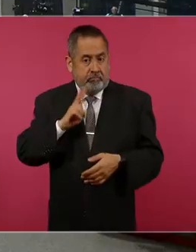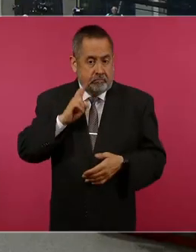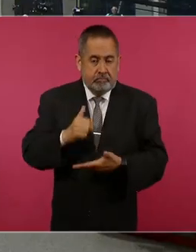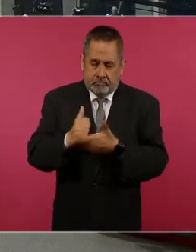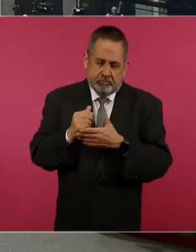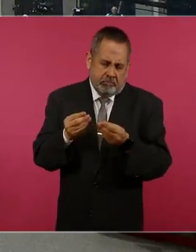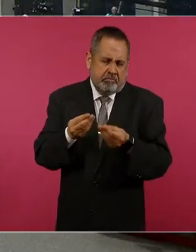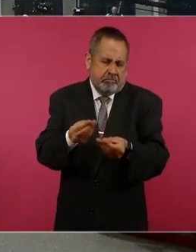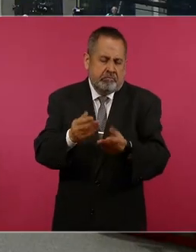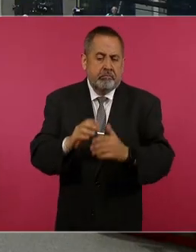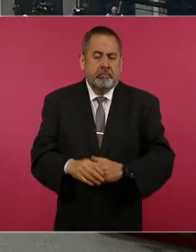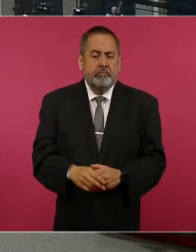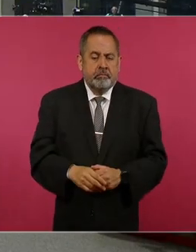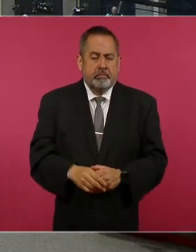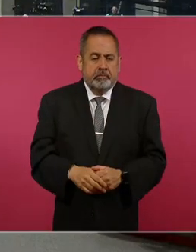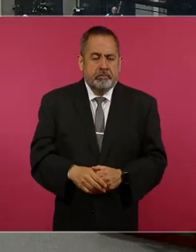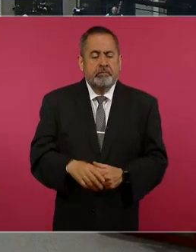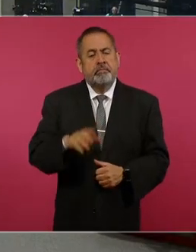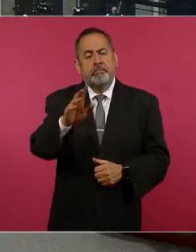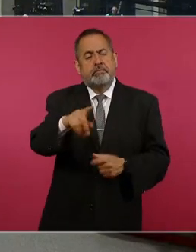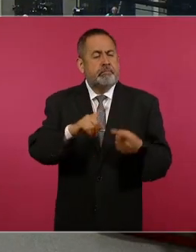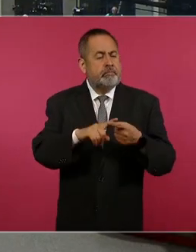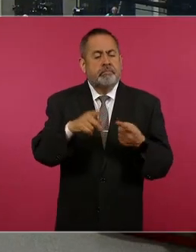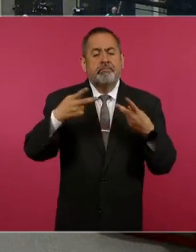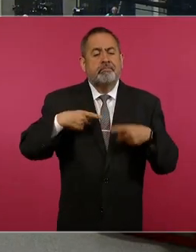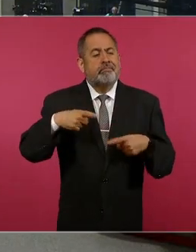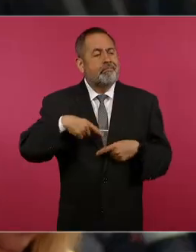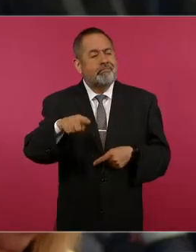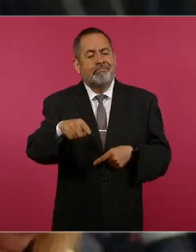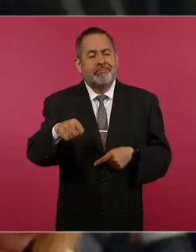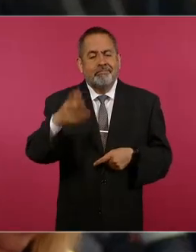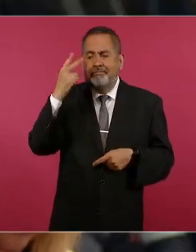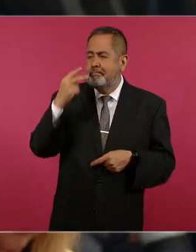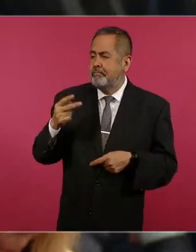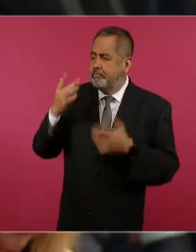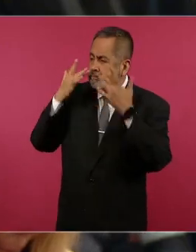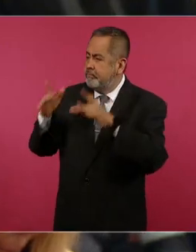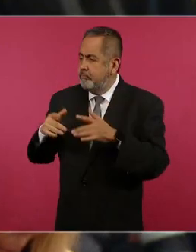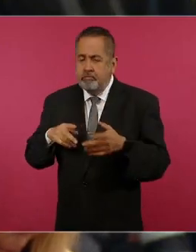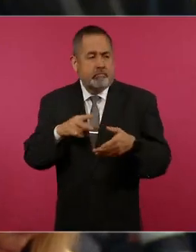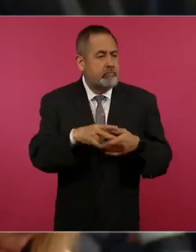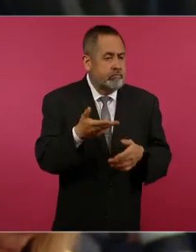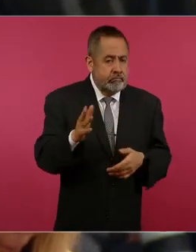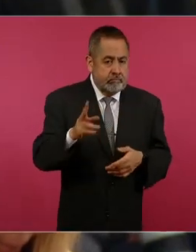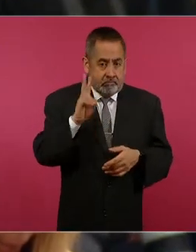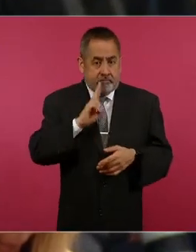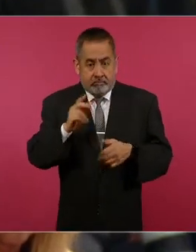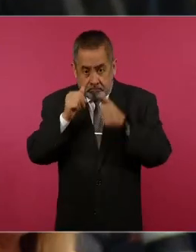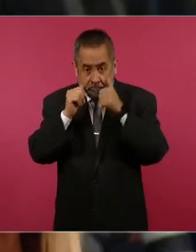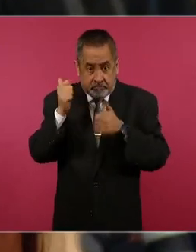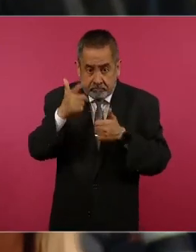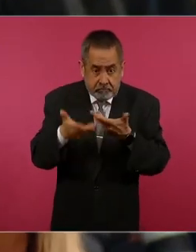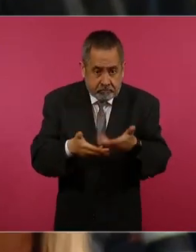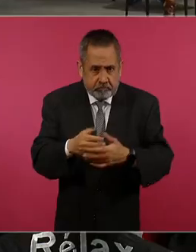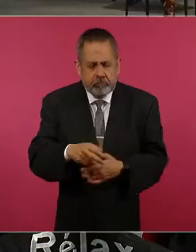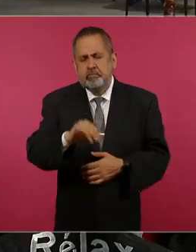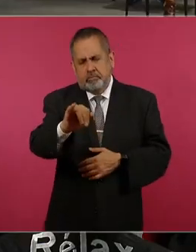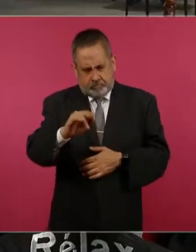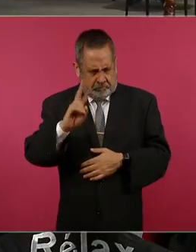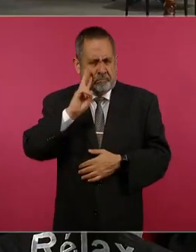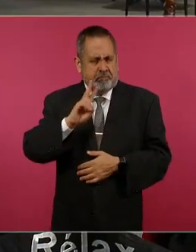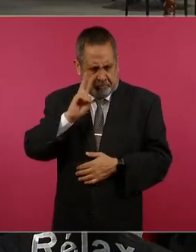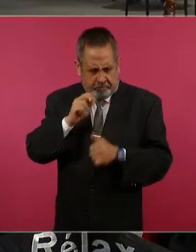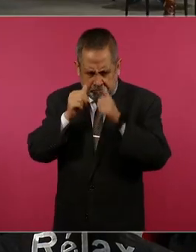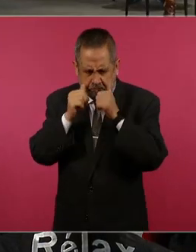a ayudar. Y de la revisión de esta gente que había sido contratada y que no quedara en el limbo, también se pudiera reconsiderar. Sí, lo vemos.